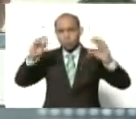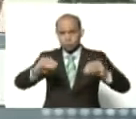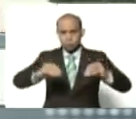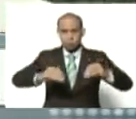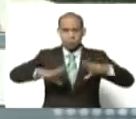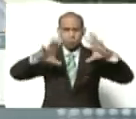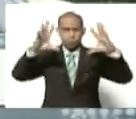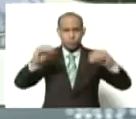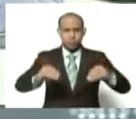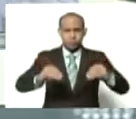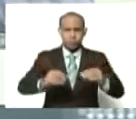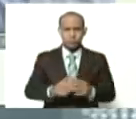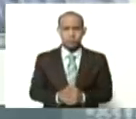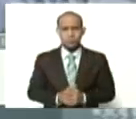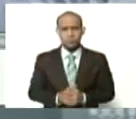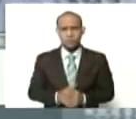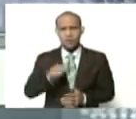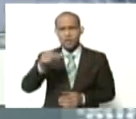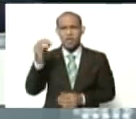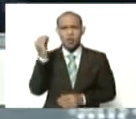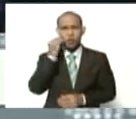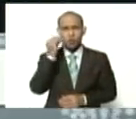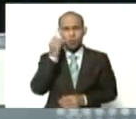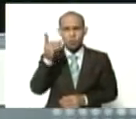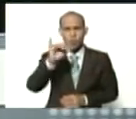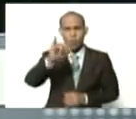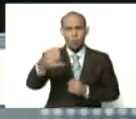Y el imbécil del Bobolongo